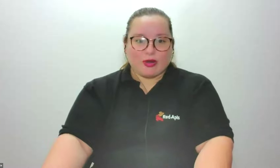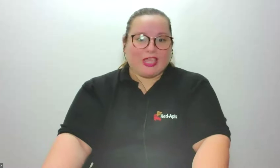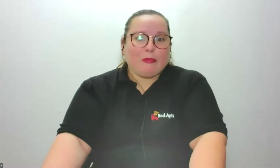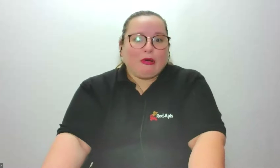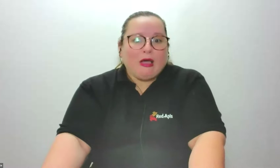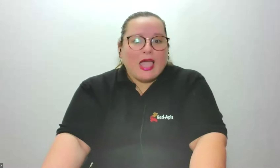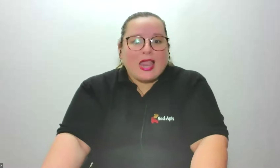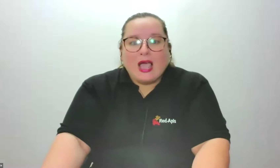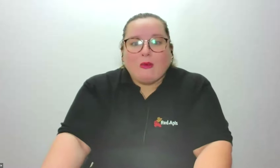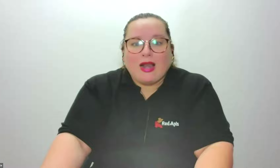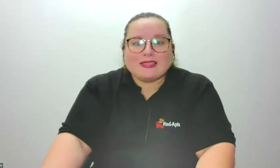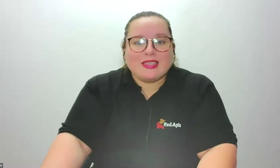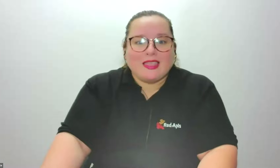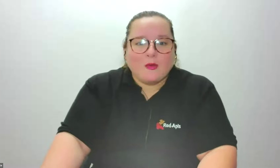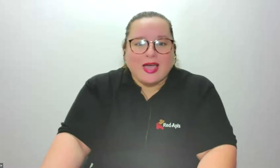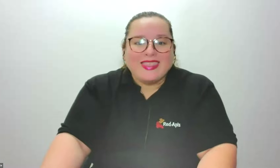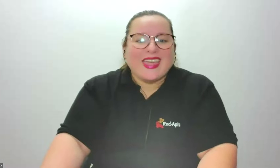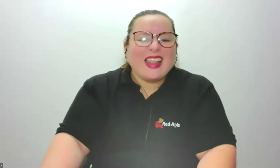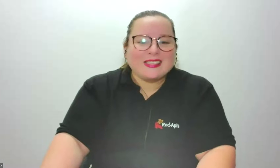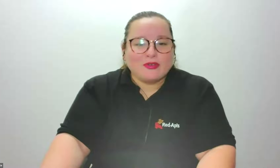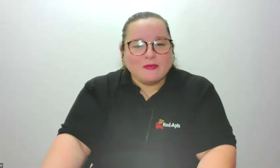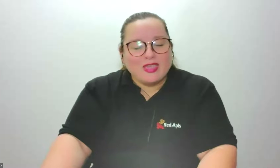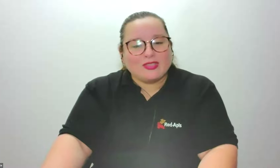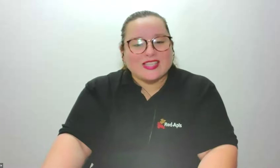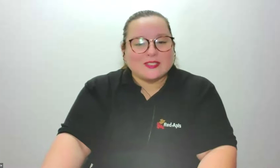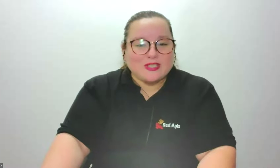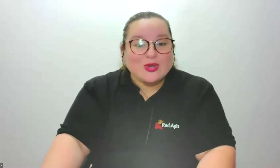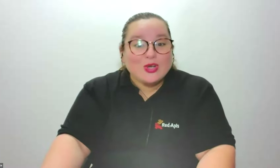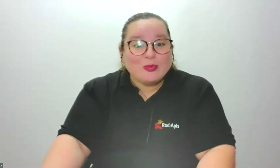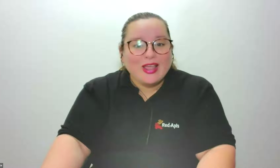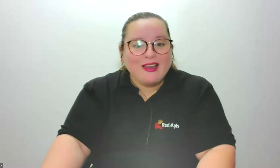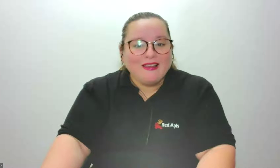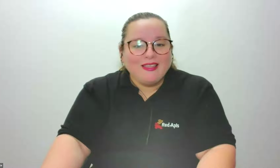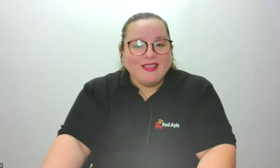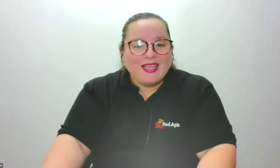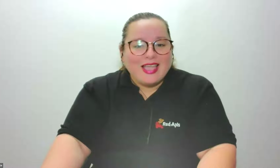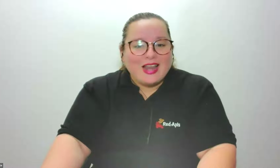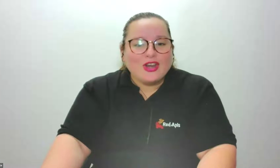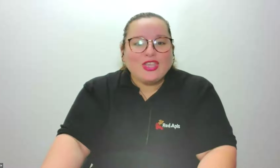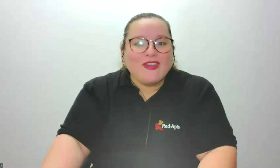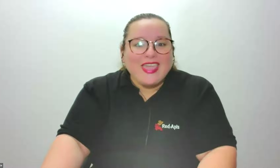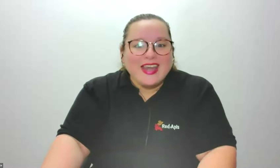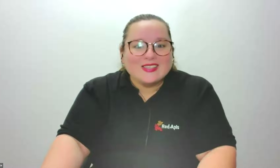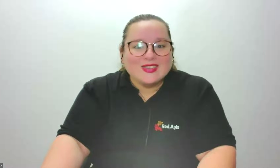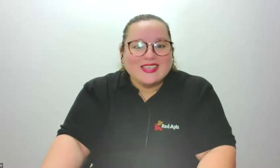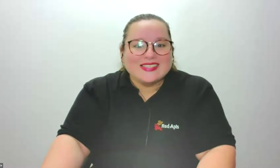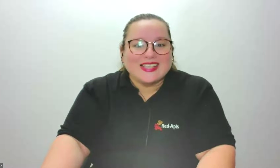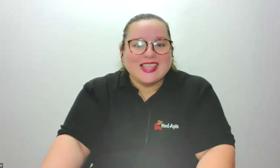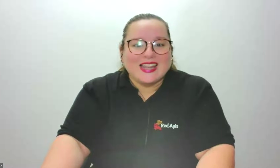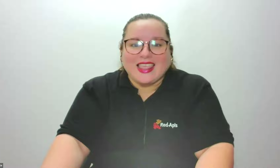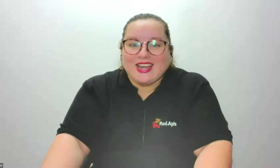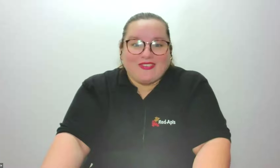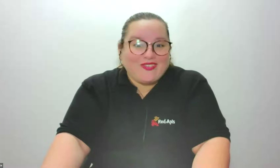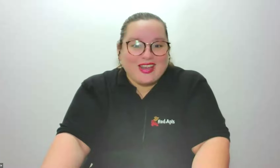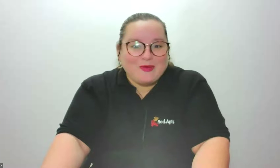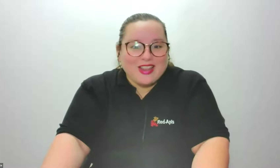con eso, por ejemplo, el agua, la seña de agua, darle ese movimiento, esa expresión corporal, los niños veían eso y se